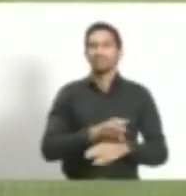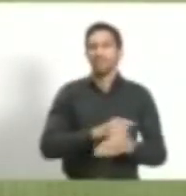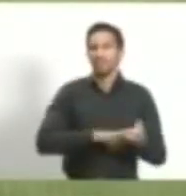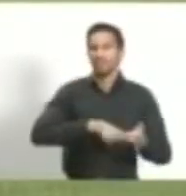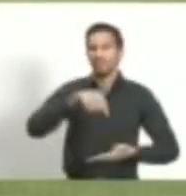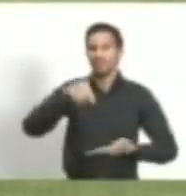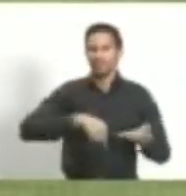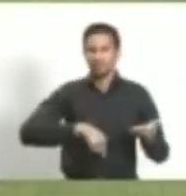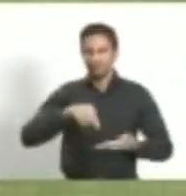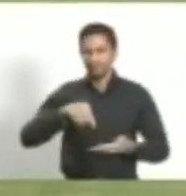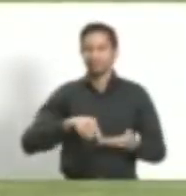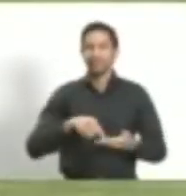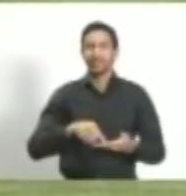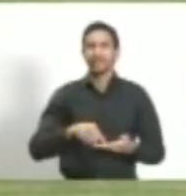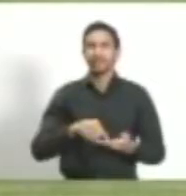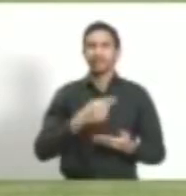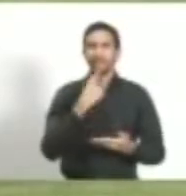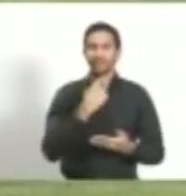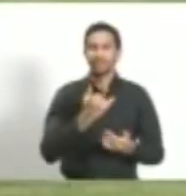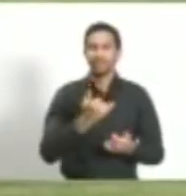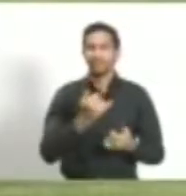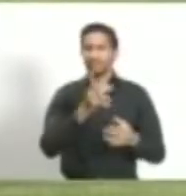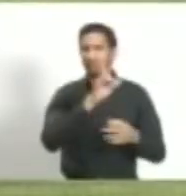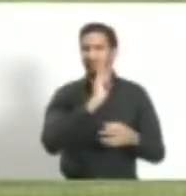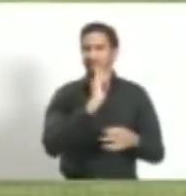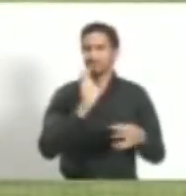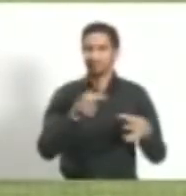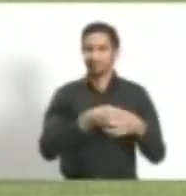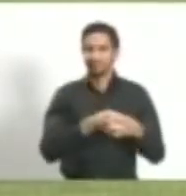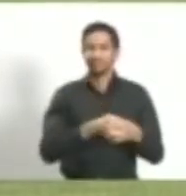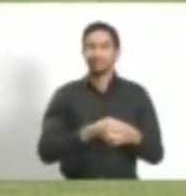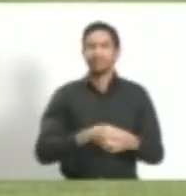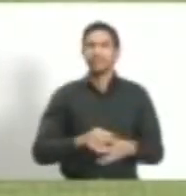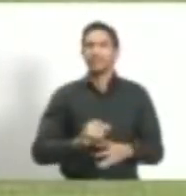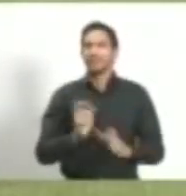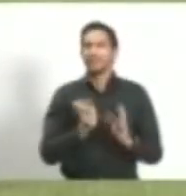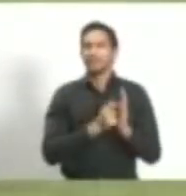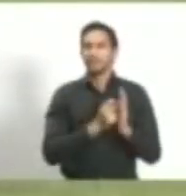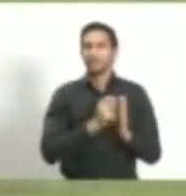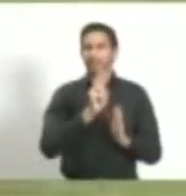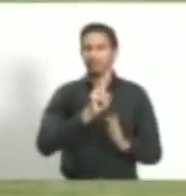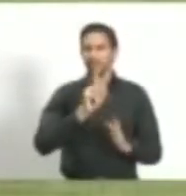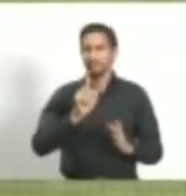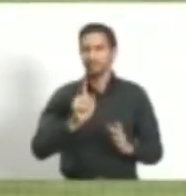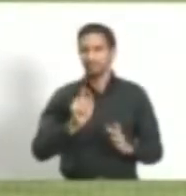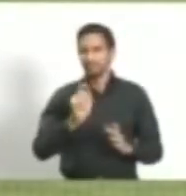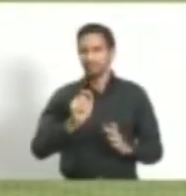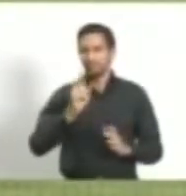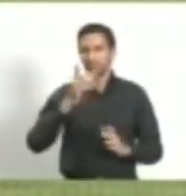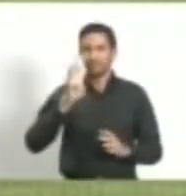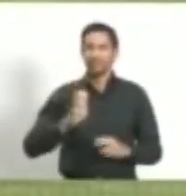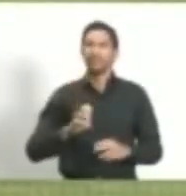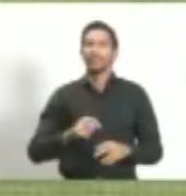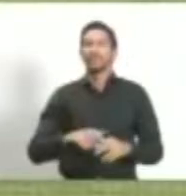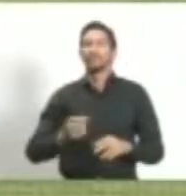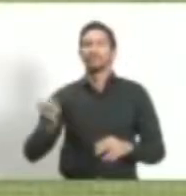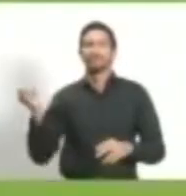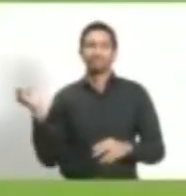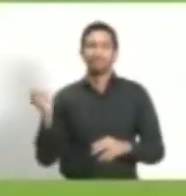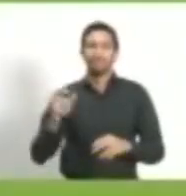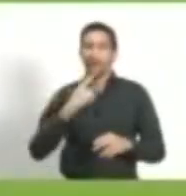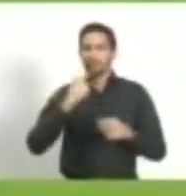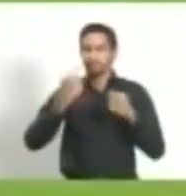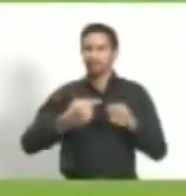AAA a inicios de ese año con Fresno Grizzlies, tuvo un averaje de 2.19 lanzando en 9 partidos y ponchó a